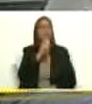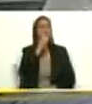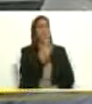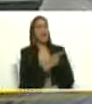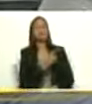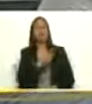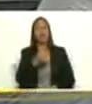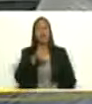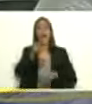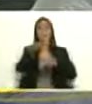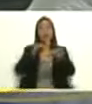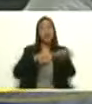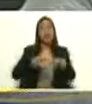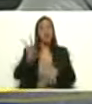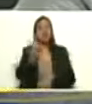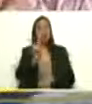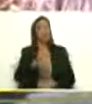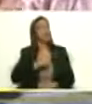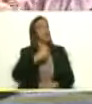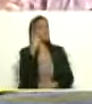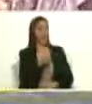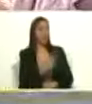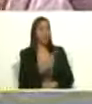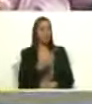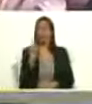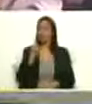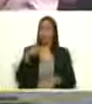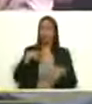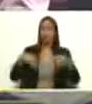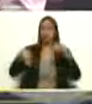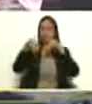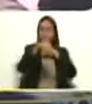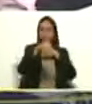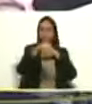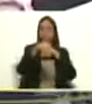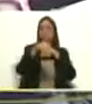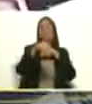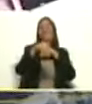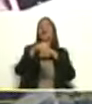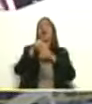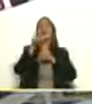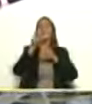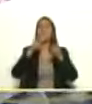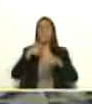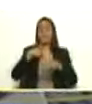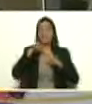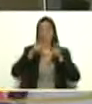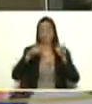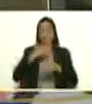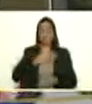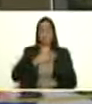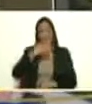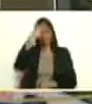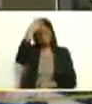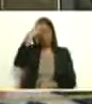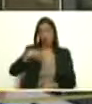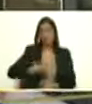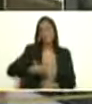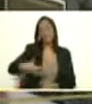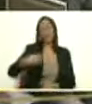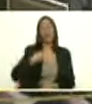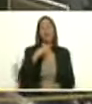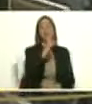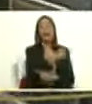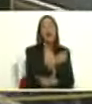es jovenci no es al revés como los apellidos las castas la verdadera casta es la